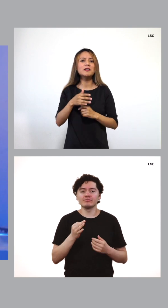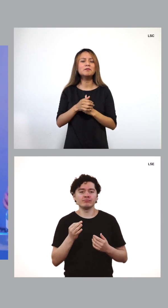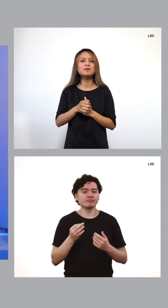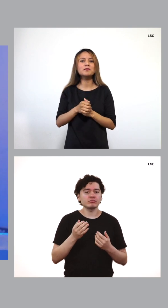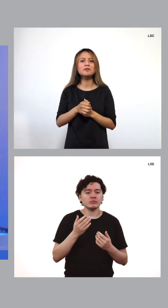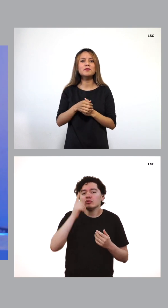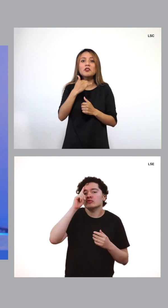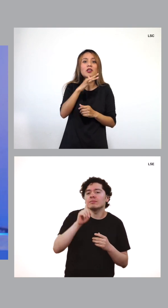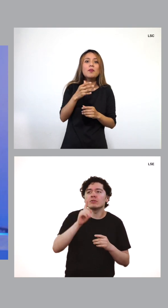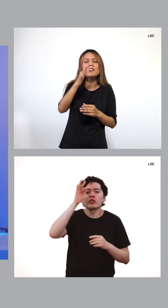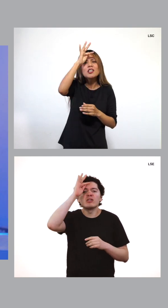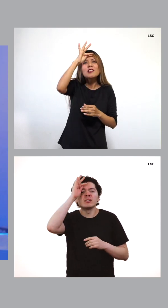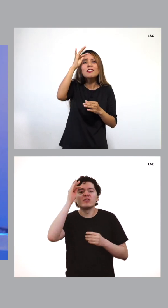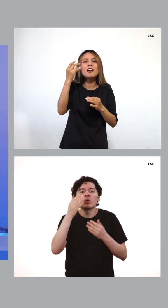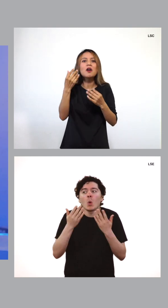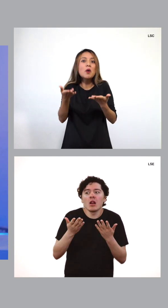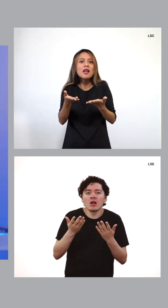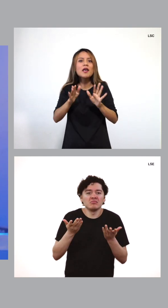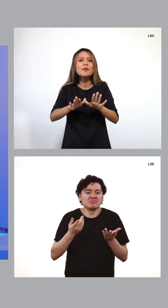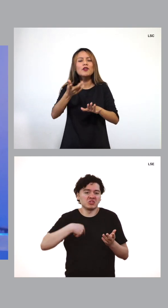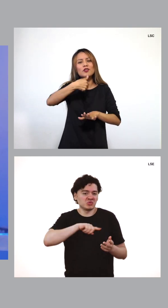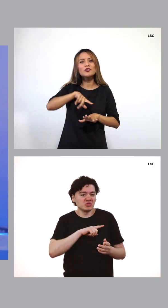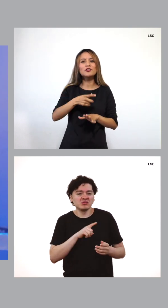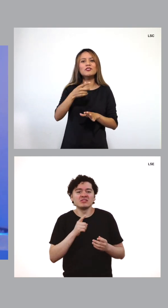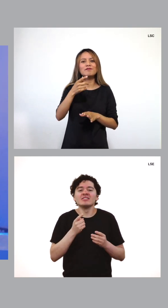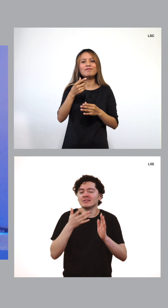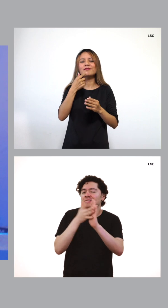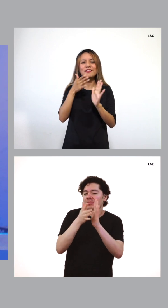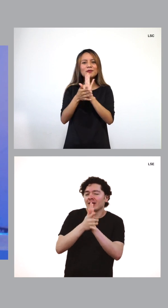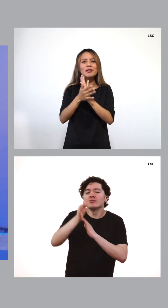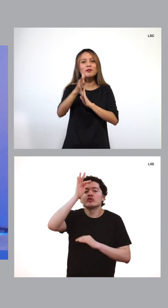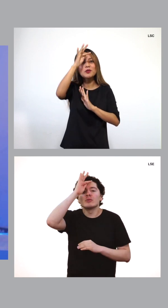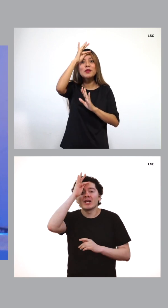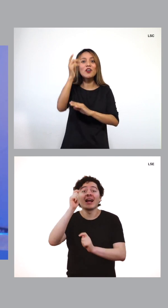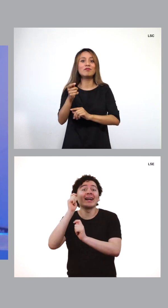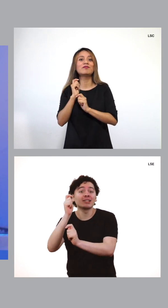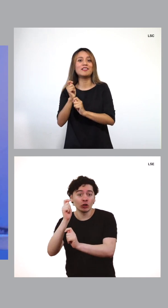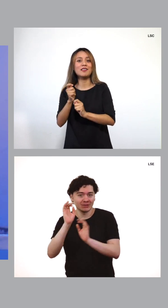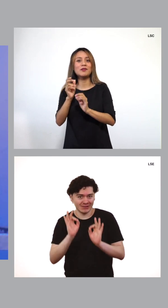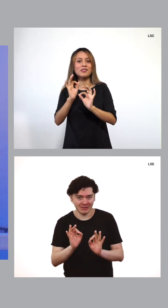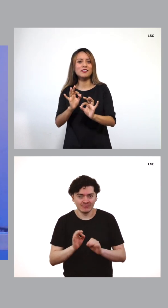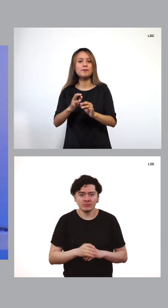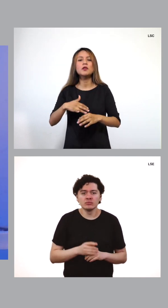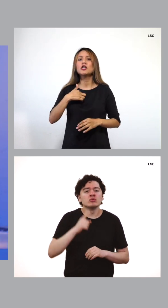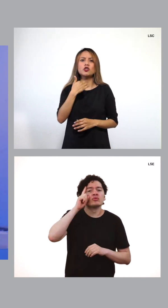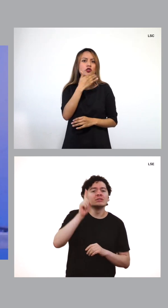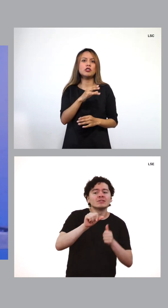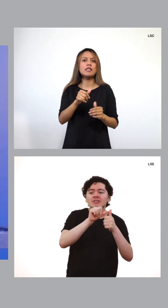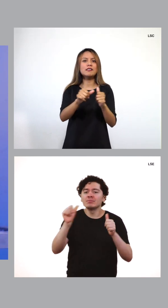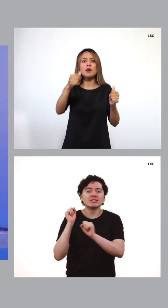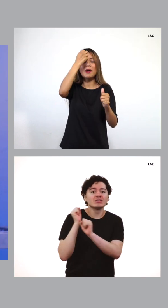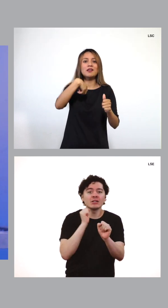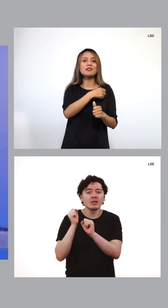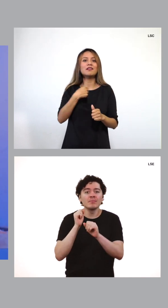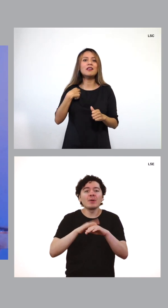Domingo de Ramos y estamos honestamente contentos de que hayas decidido estar con nosotros. Mira, yo no sé lo que la Semana Santa es para